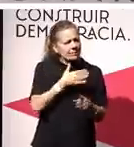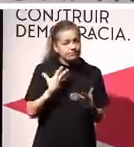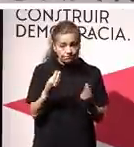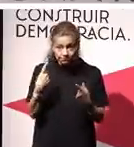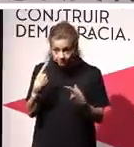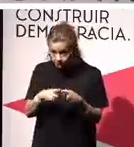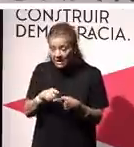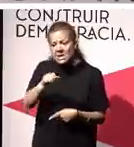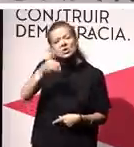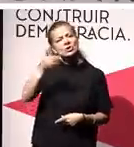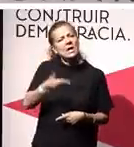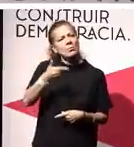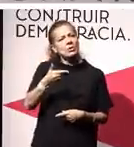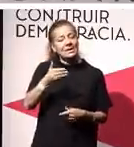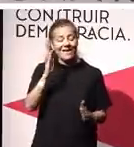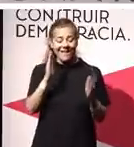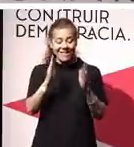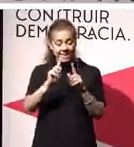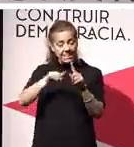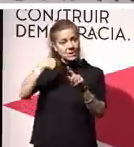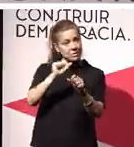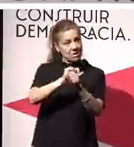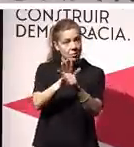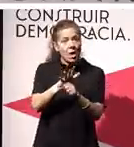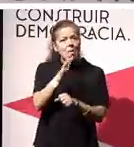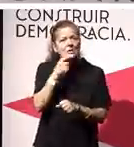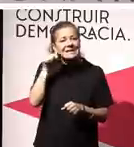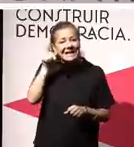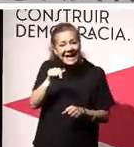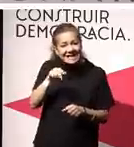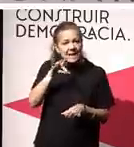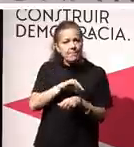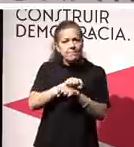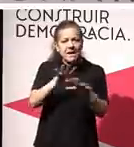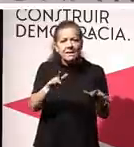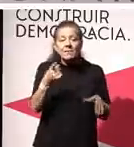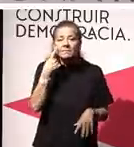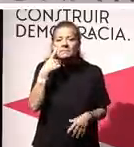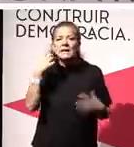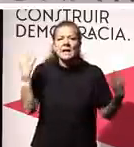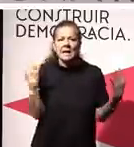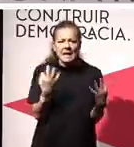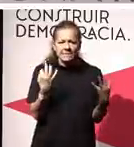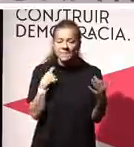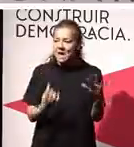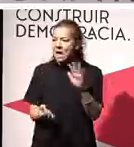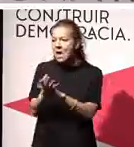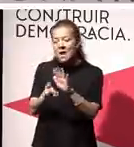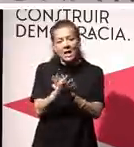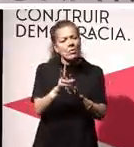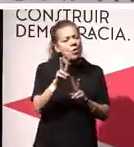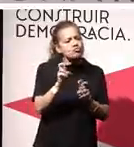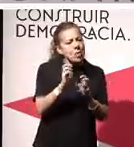especialmente importante en la etapa post-COVID, porque si algo nos ha enseñado esta pandemia es que se han generado nuevos